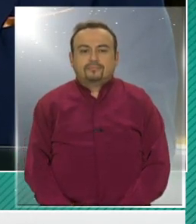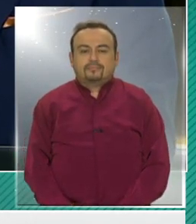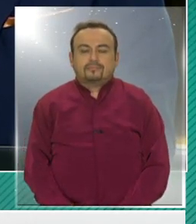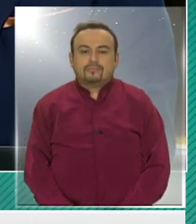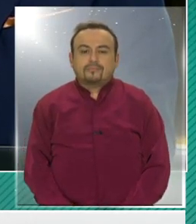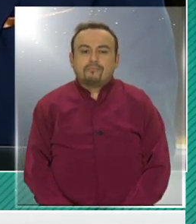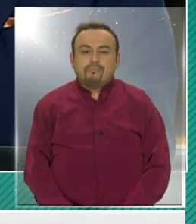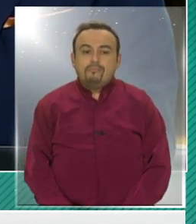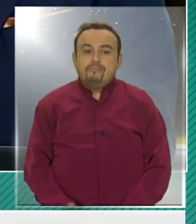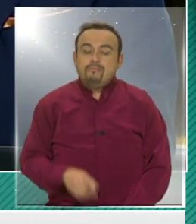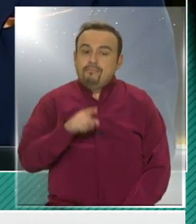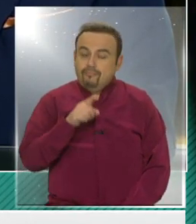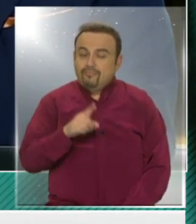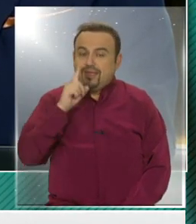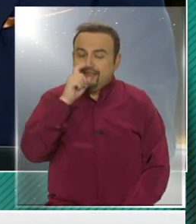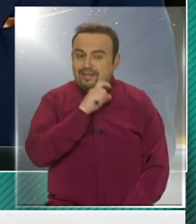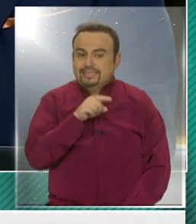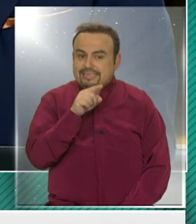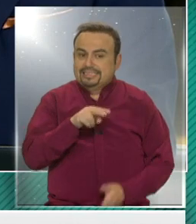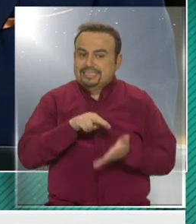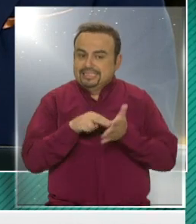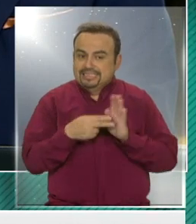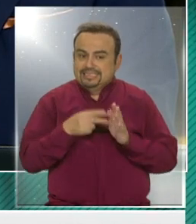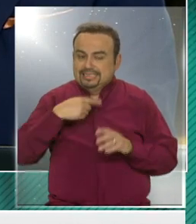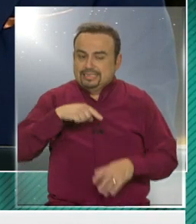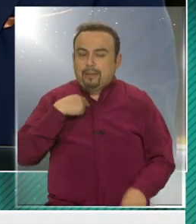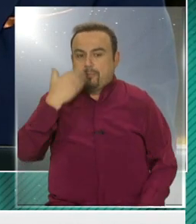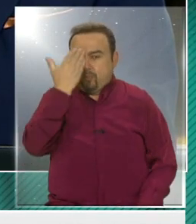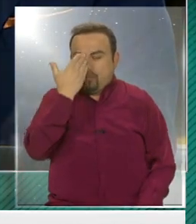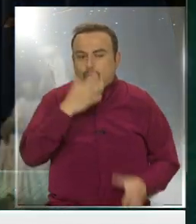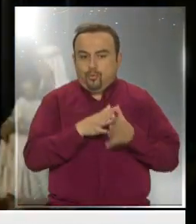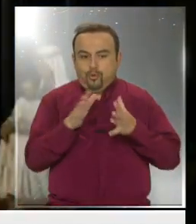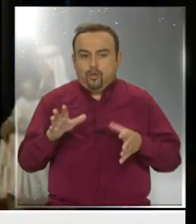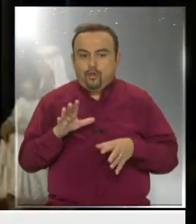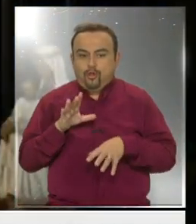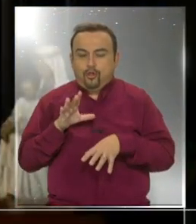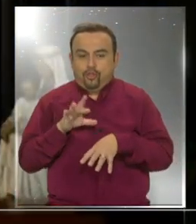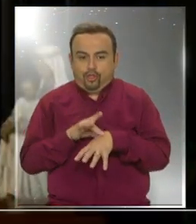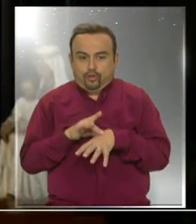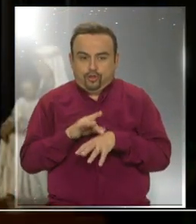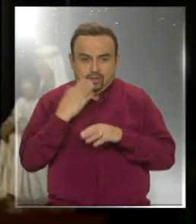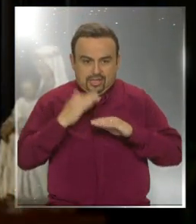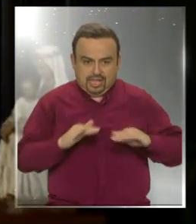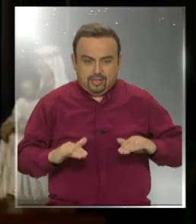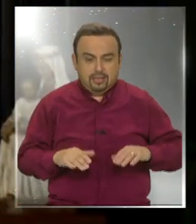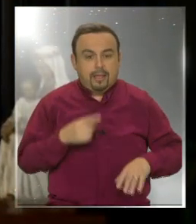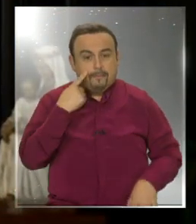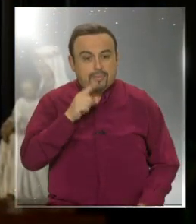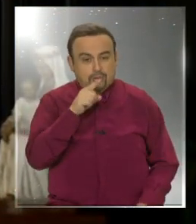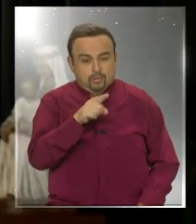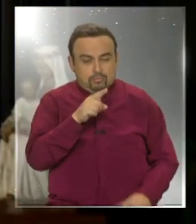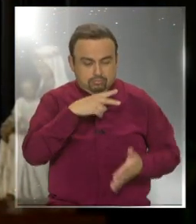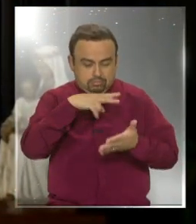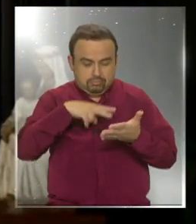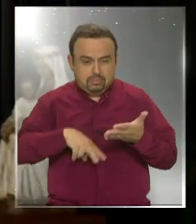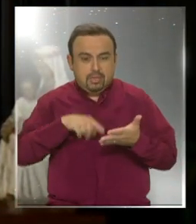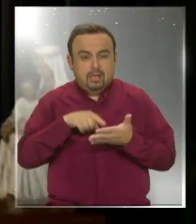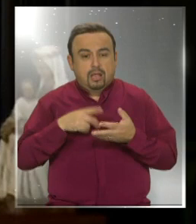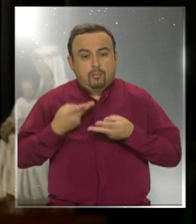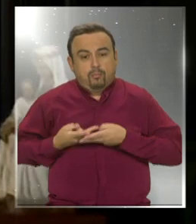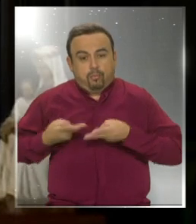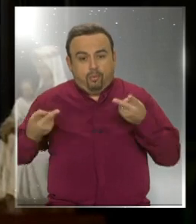la clave a super difícil y es un problema que nos tiene muy preocupado a los pediatras sin embargo si tú te pones a leer lo que está